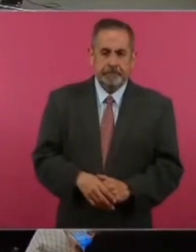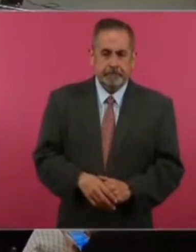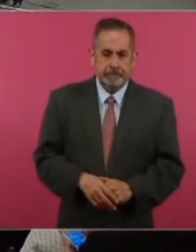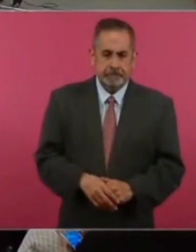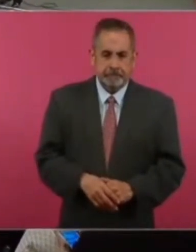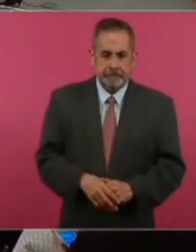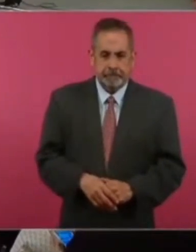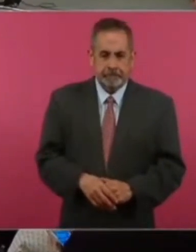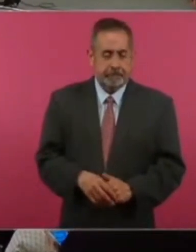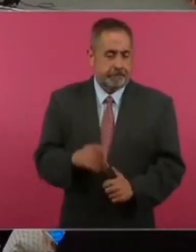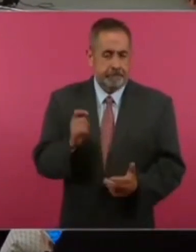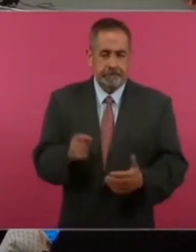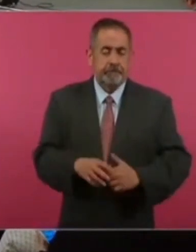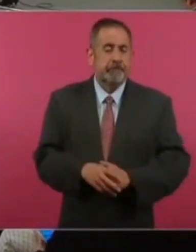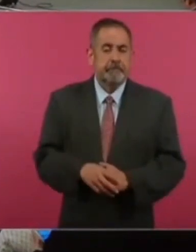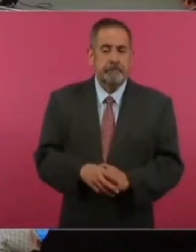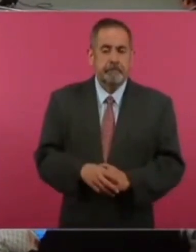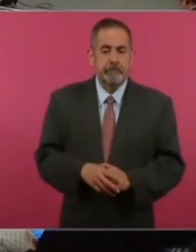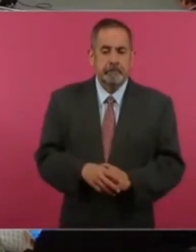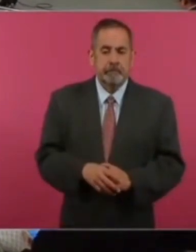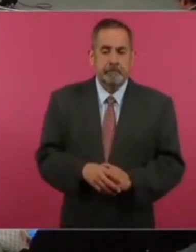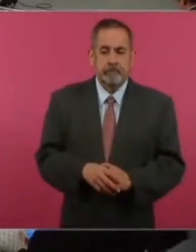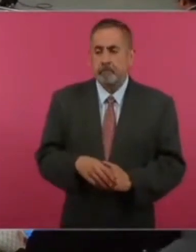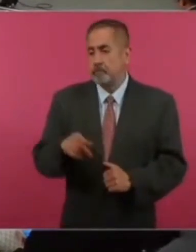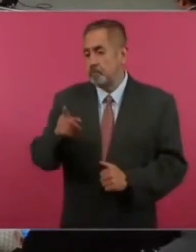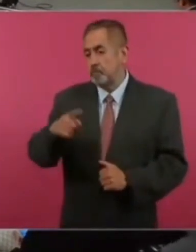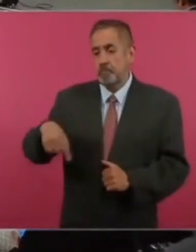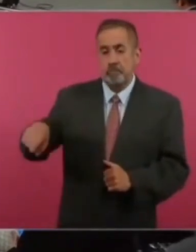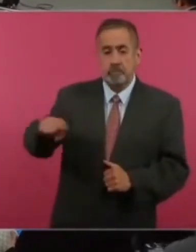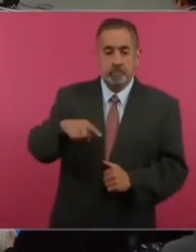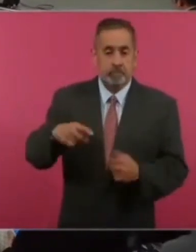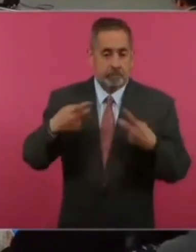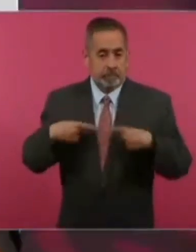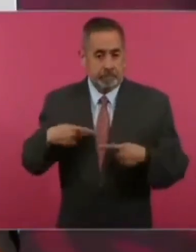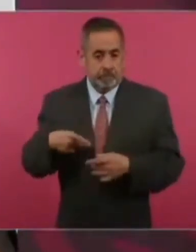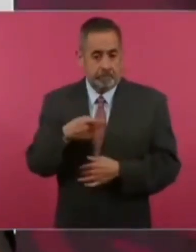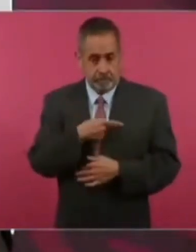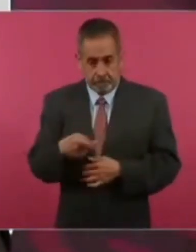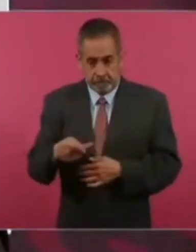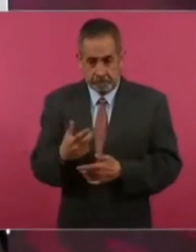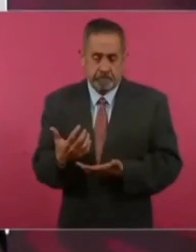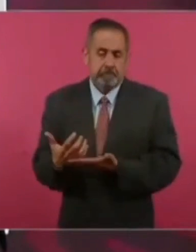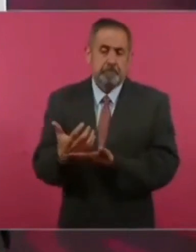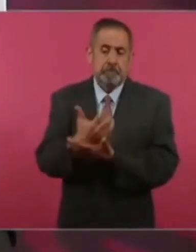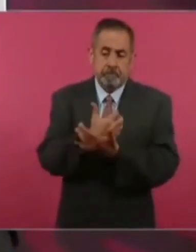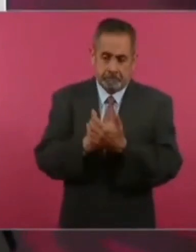O sea, aumentan los ingresos de los pobres,